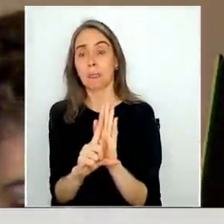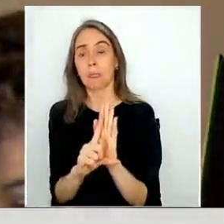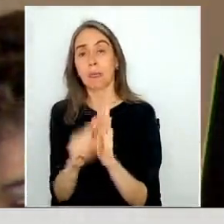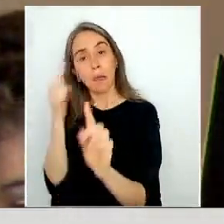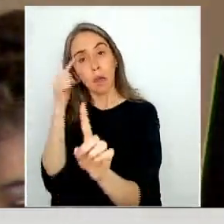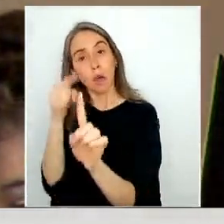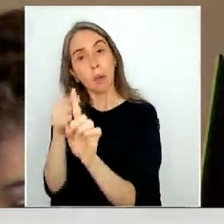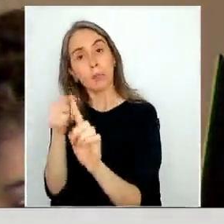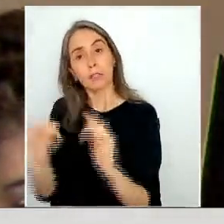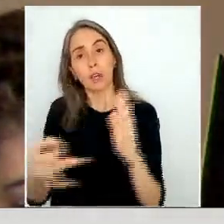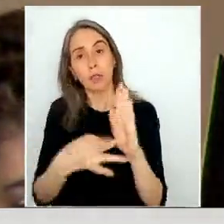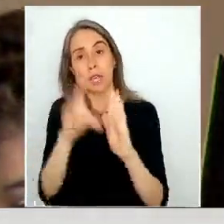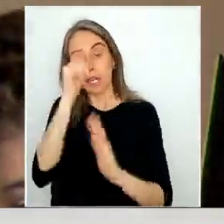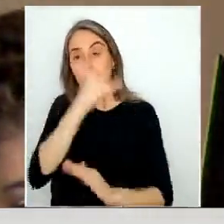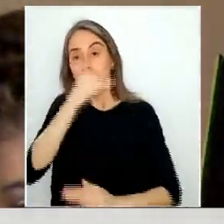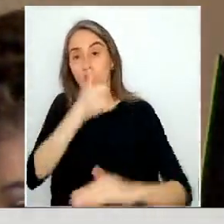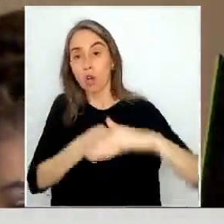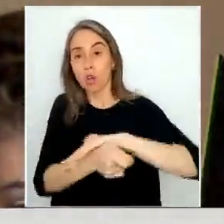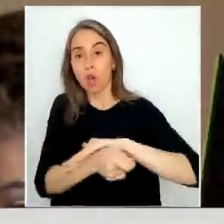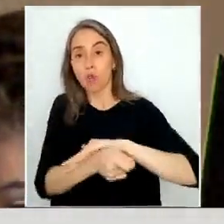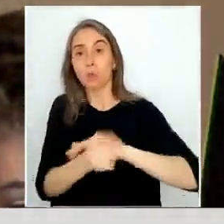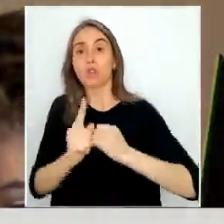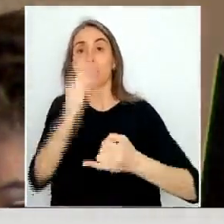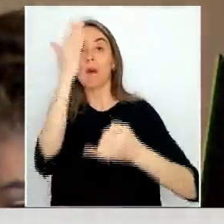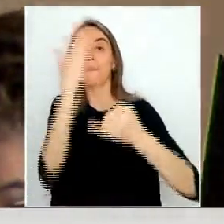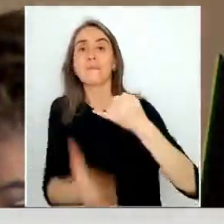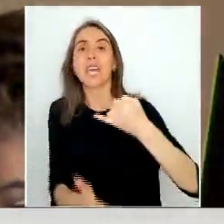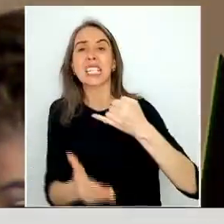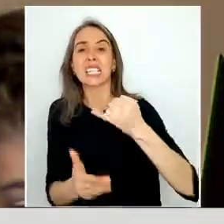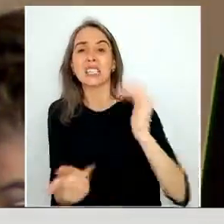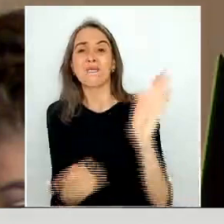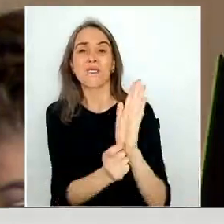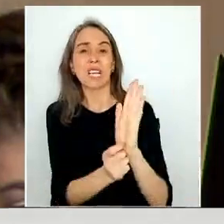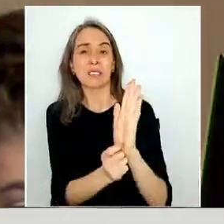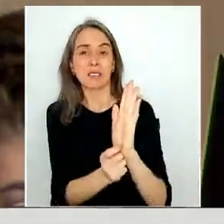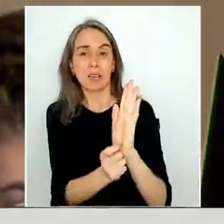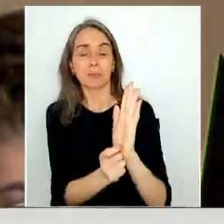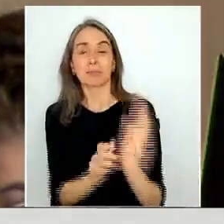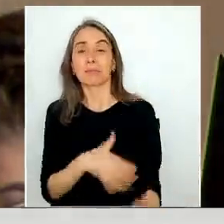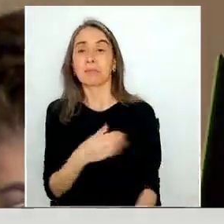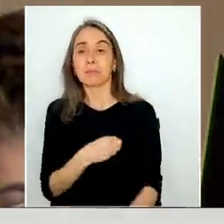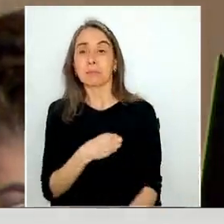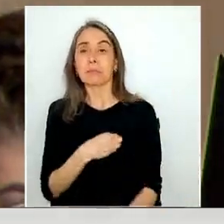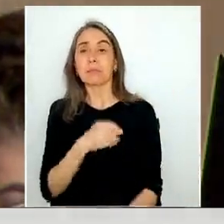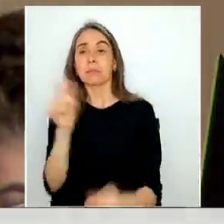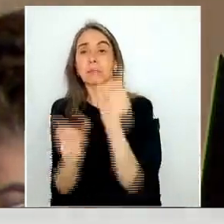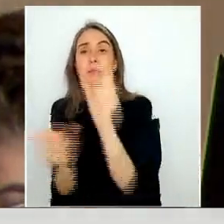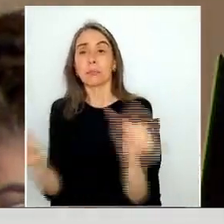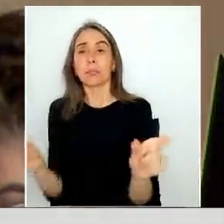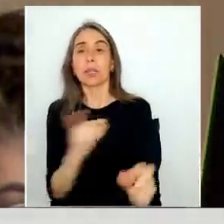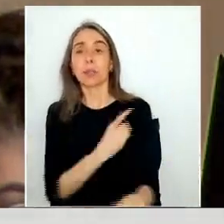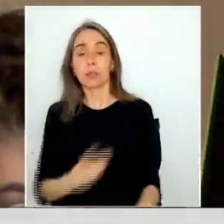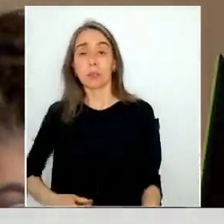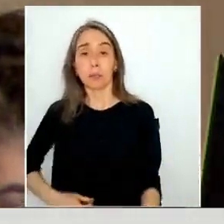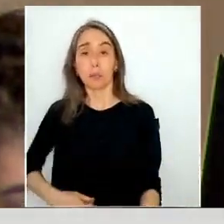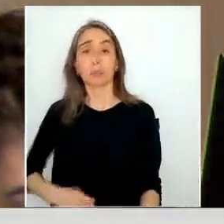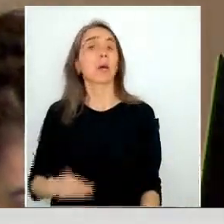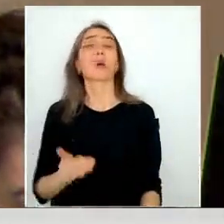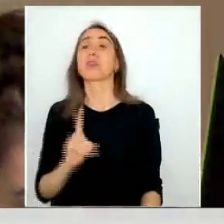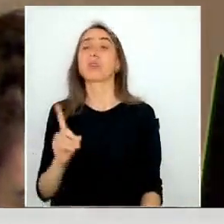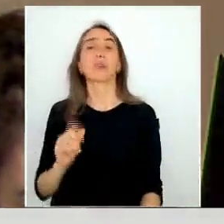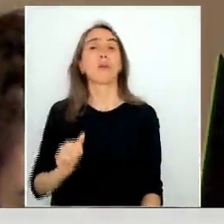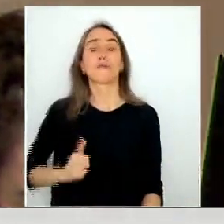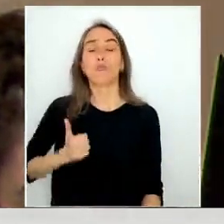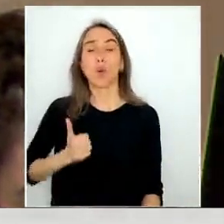de corrupción no prescriba presidenta Y lamentablemente no ha habido voluntad por este parlamento para abordar ese tema los